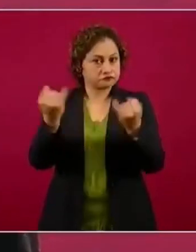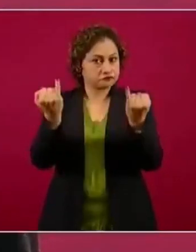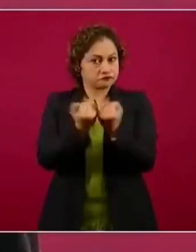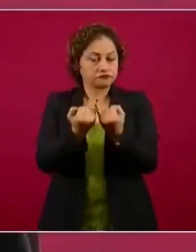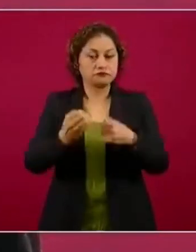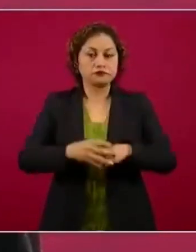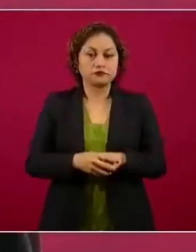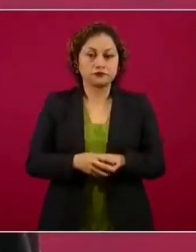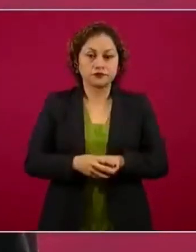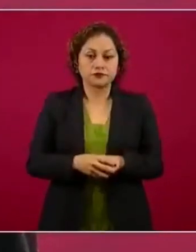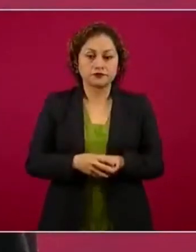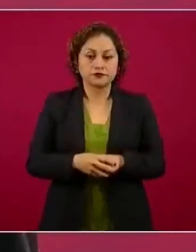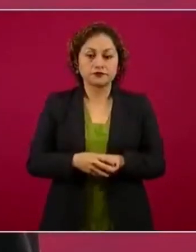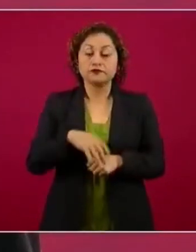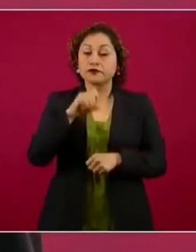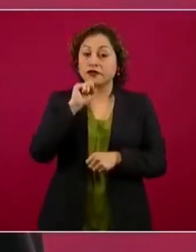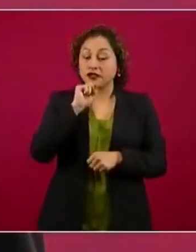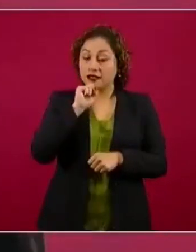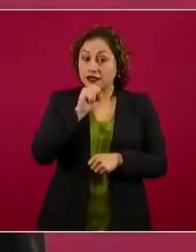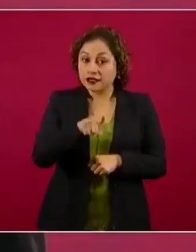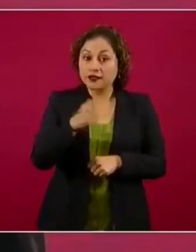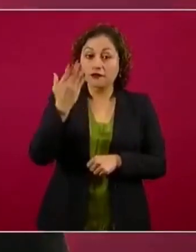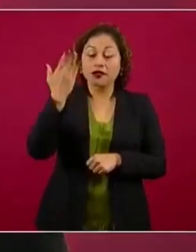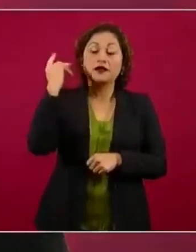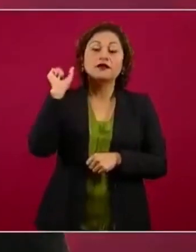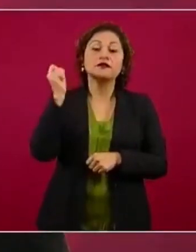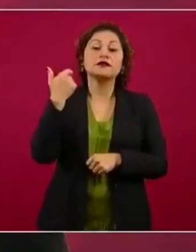y senadora de la República,